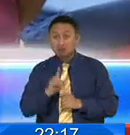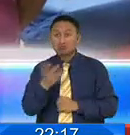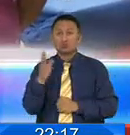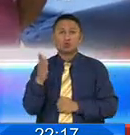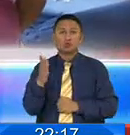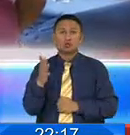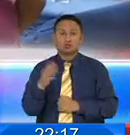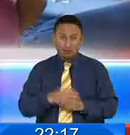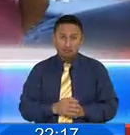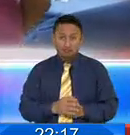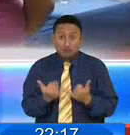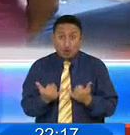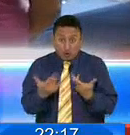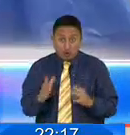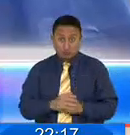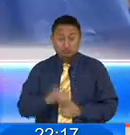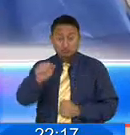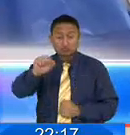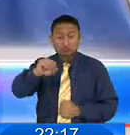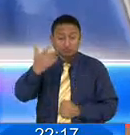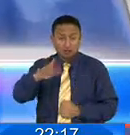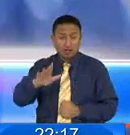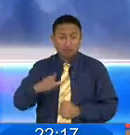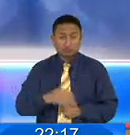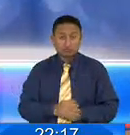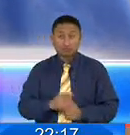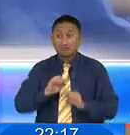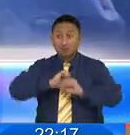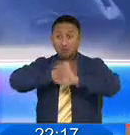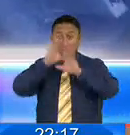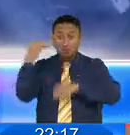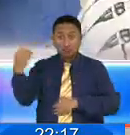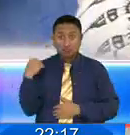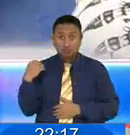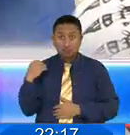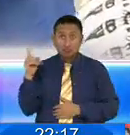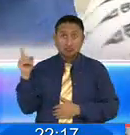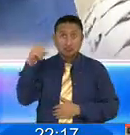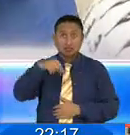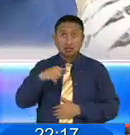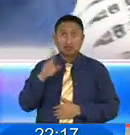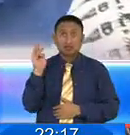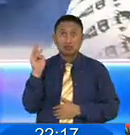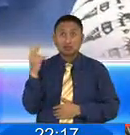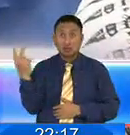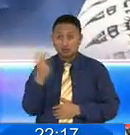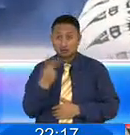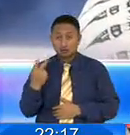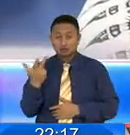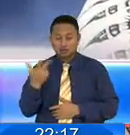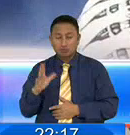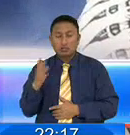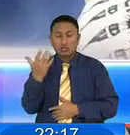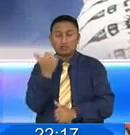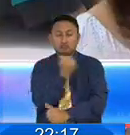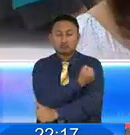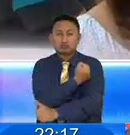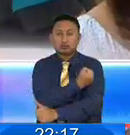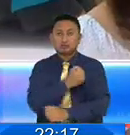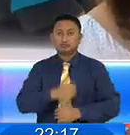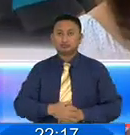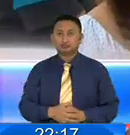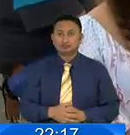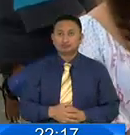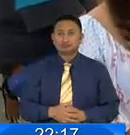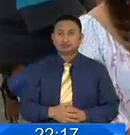sábado. ¿Ahora ya se colocó? Ahora sí, ya me enteré en la mañana y me vine con mi esposa también se ha vacunado. Y